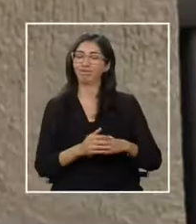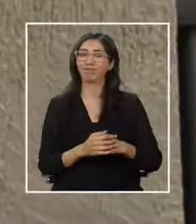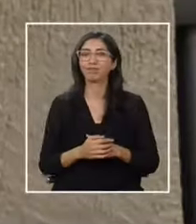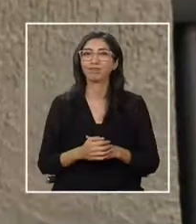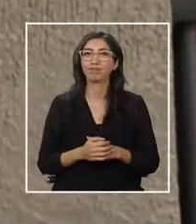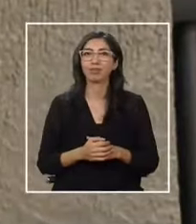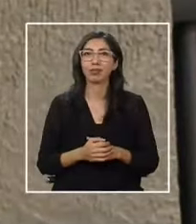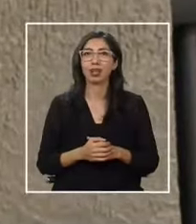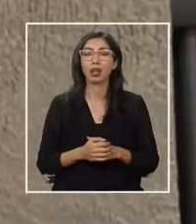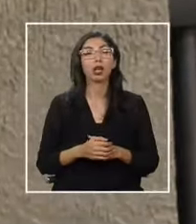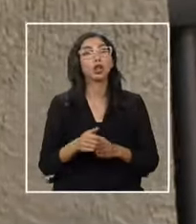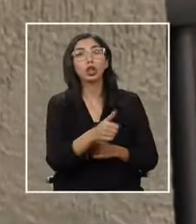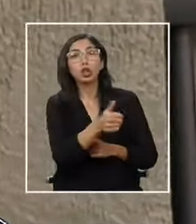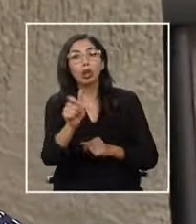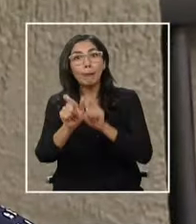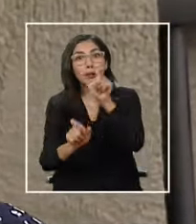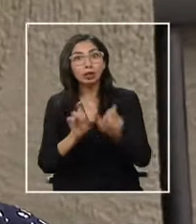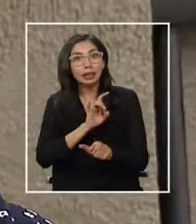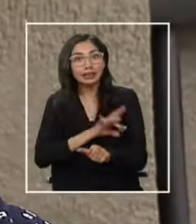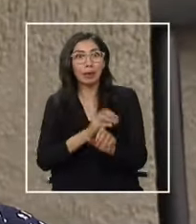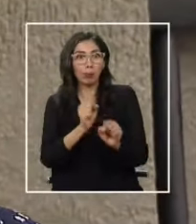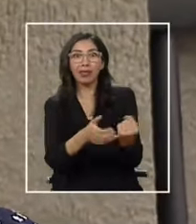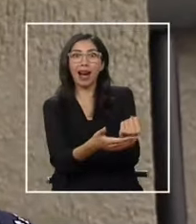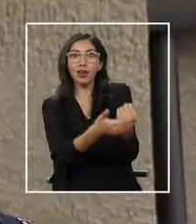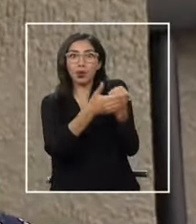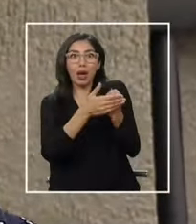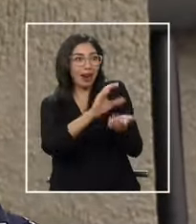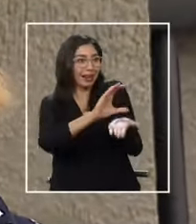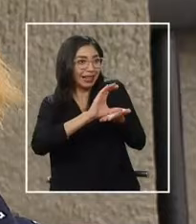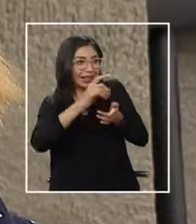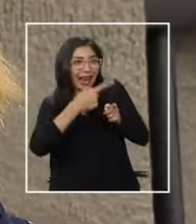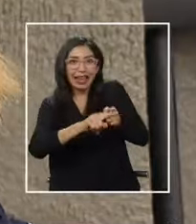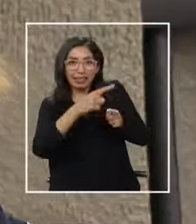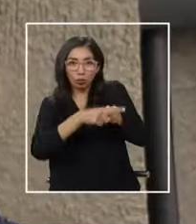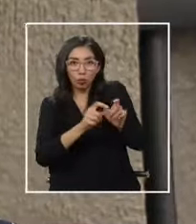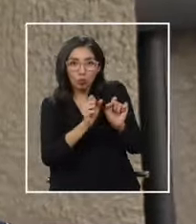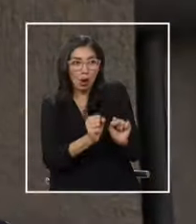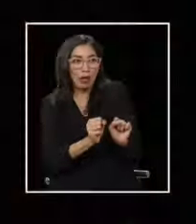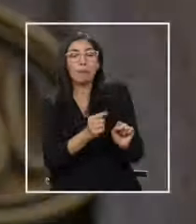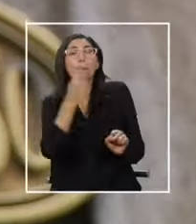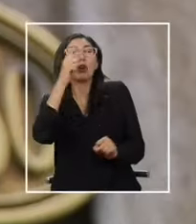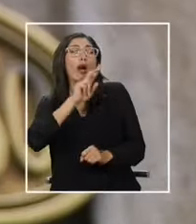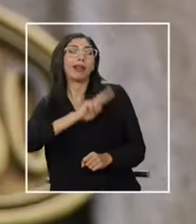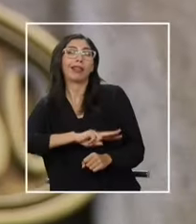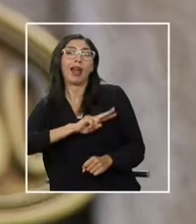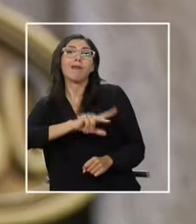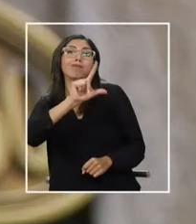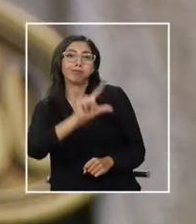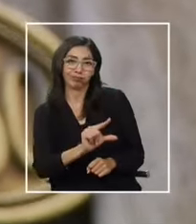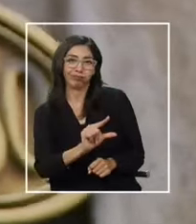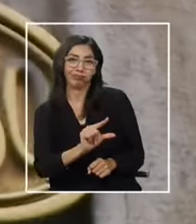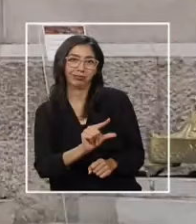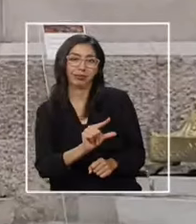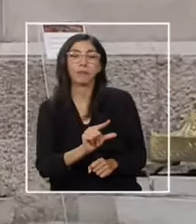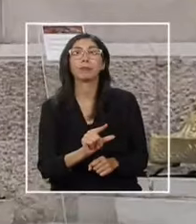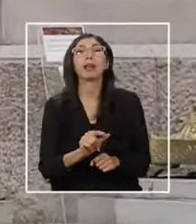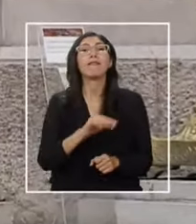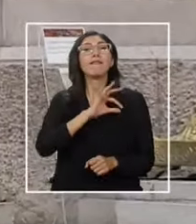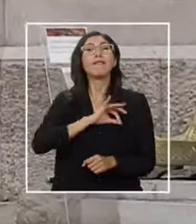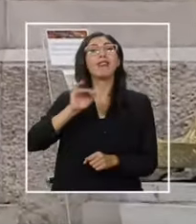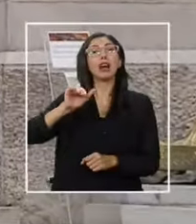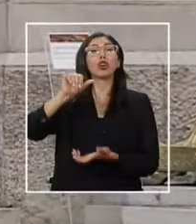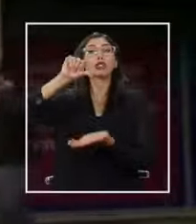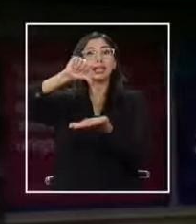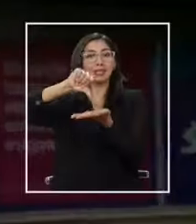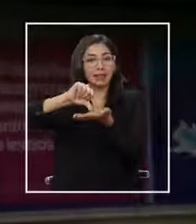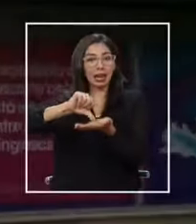Eso a todos los chilenos nos ayudaría, pero cualquier cantidad que pudieran bajar las tasas. Y así lo ha estado haciendo el Banco Central.